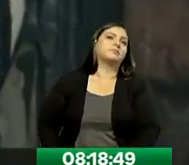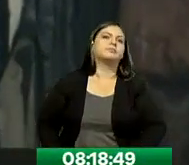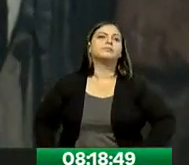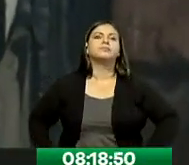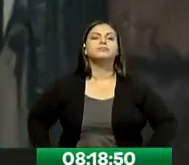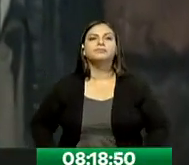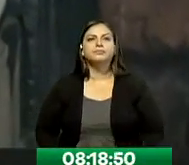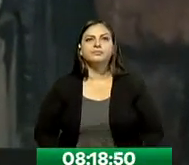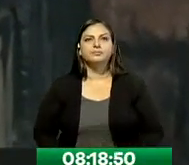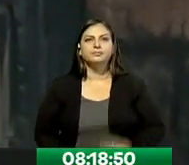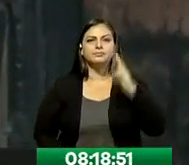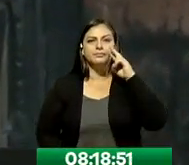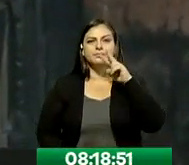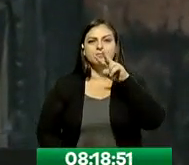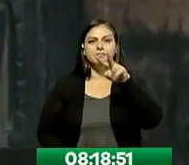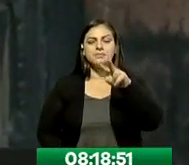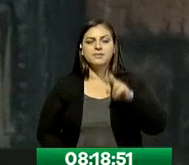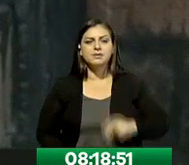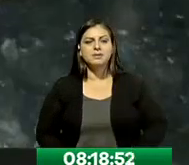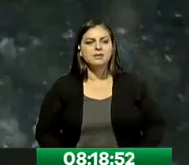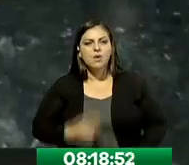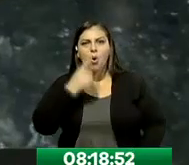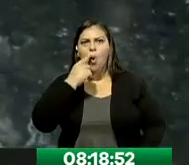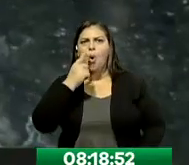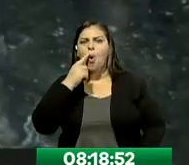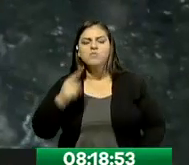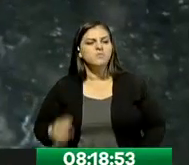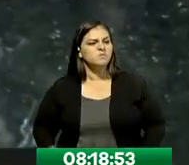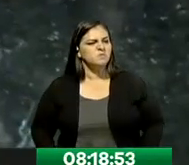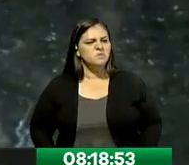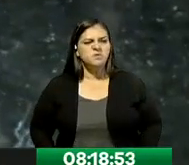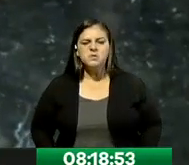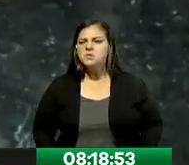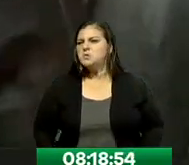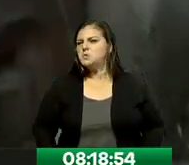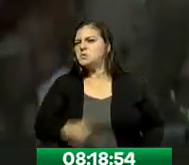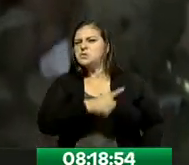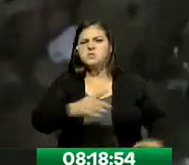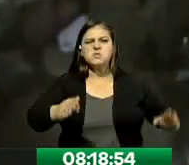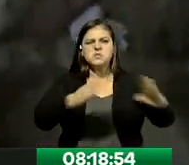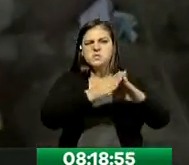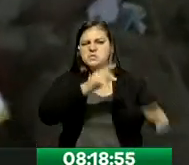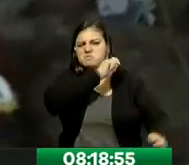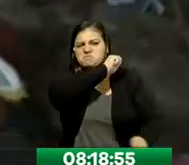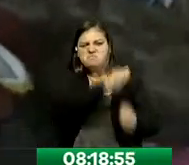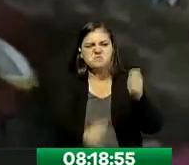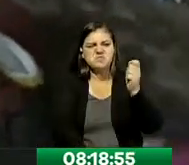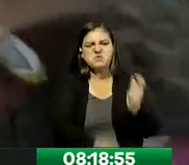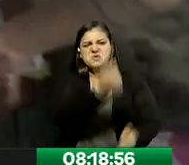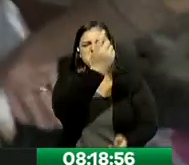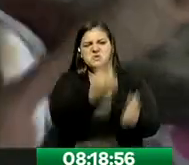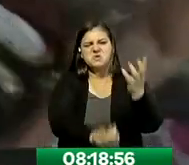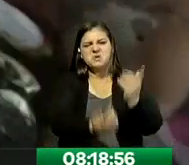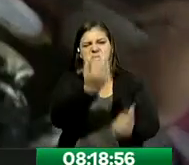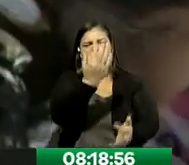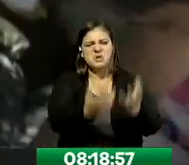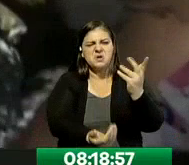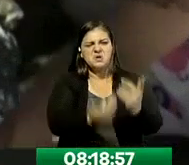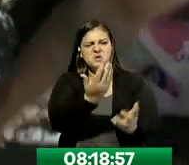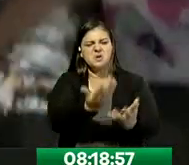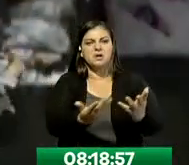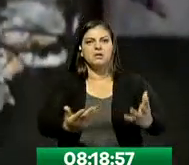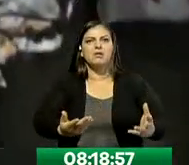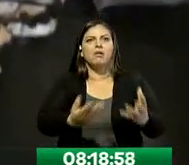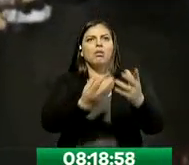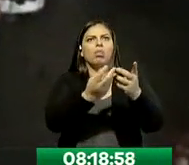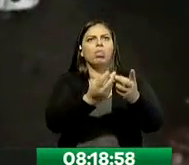Los enseres de la vivienda fueron consumidos por el fuego. Las camas, ropa y zapatos de la mujer y sus hijos quedaron